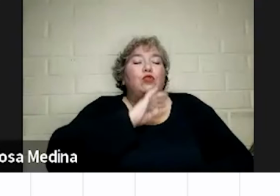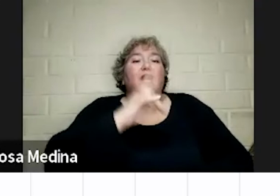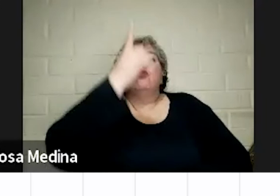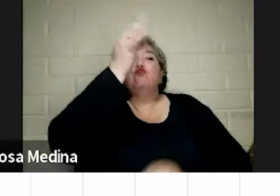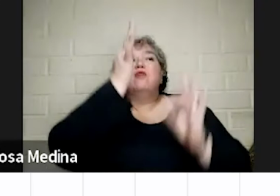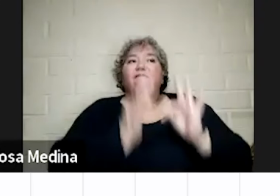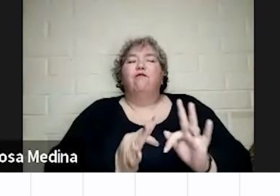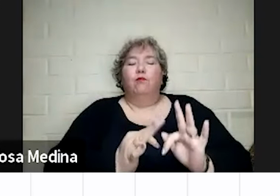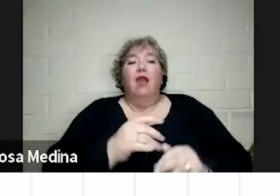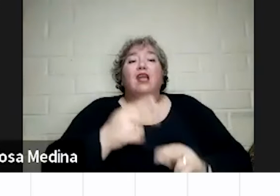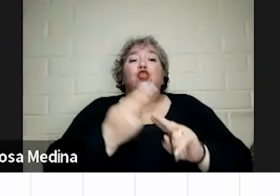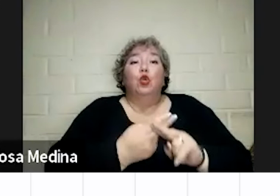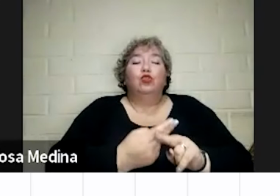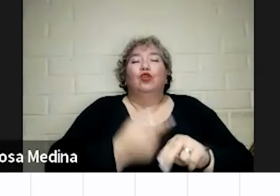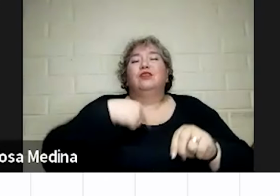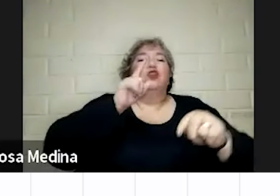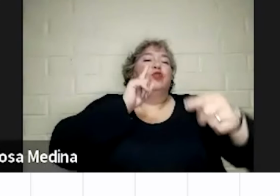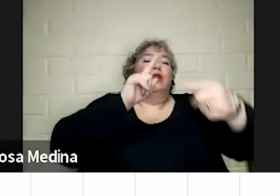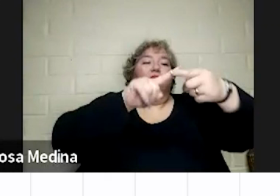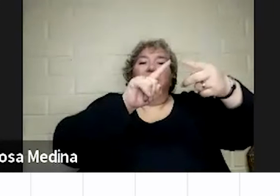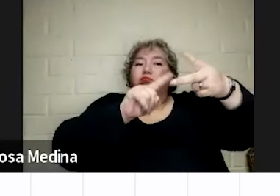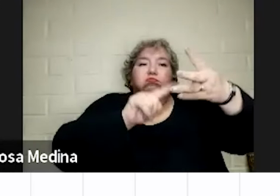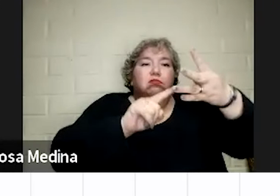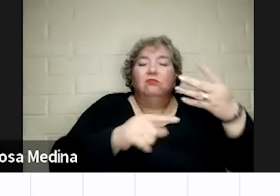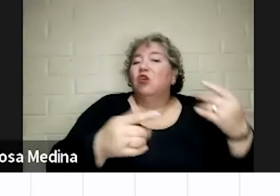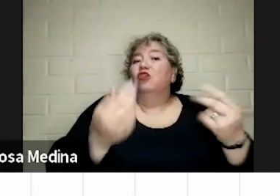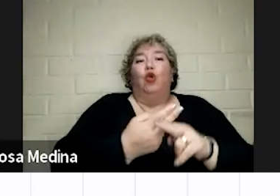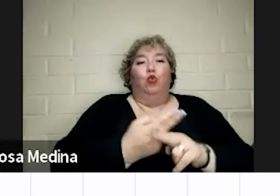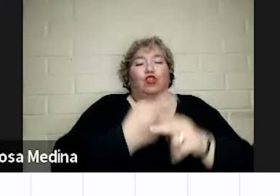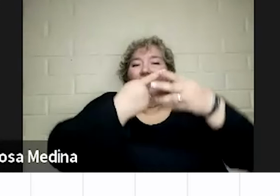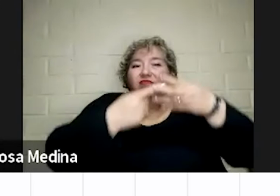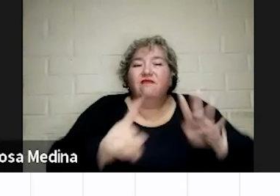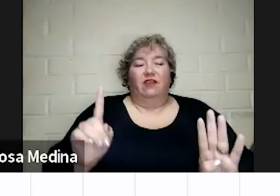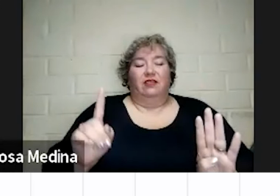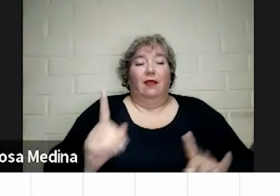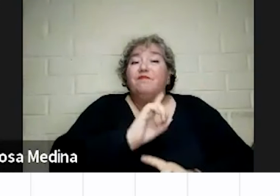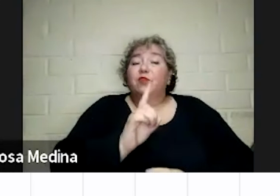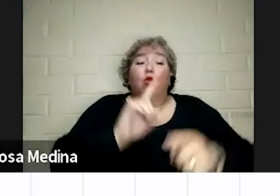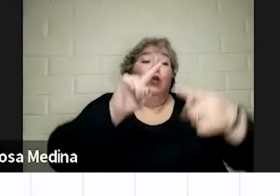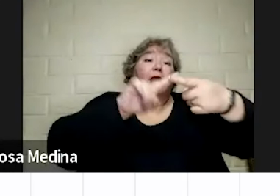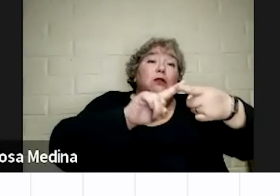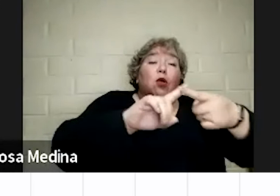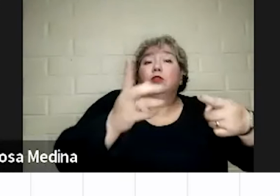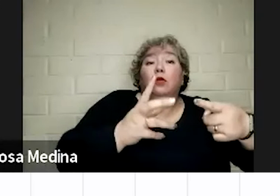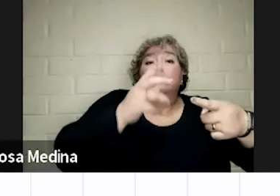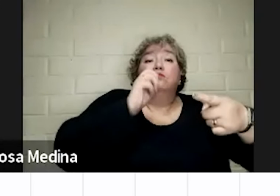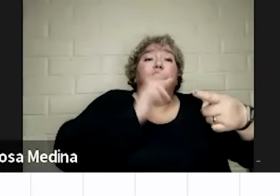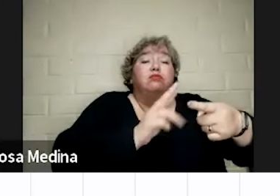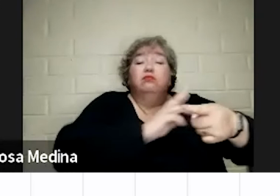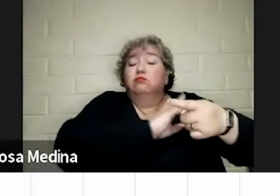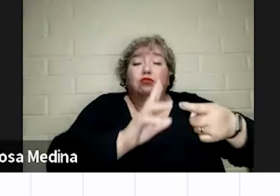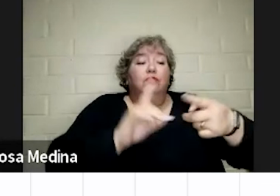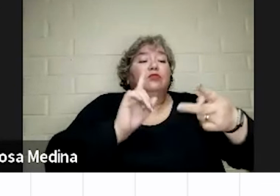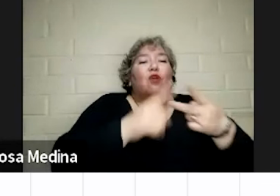sino que ocupar diversas alternativas de solución. Buscar, si no me resulta de una manera, buscar otra. Por ejemplo, si hago un problema